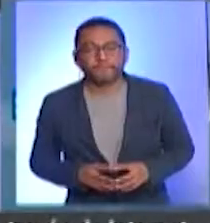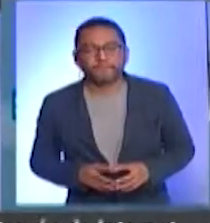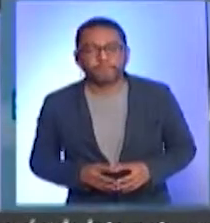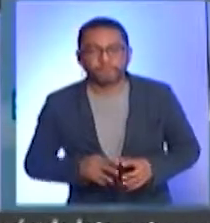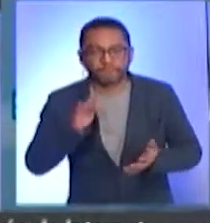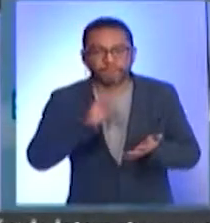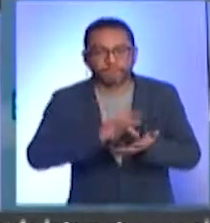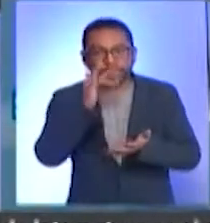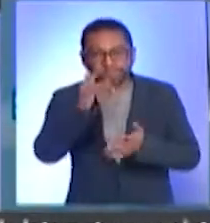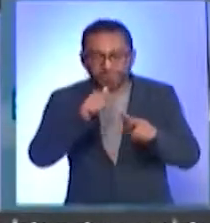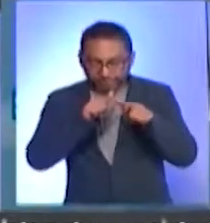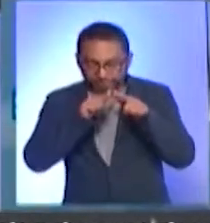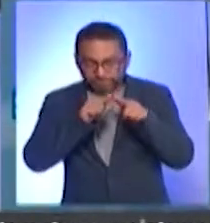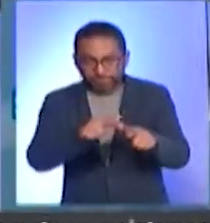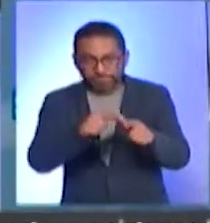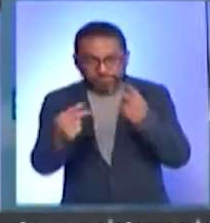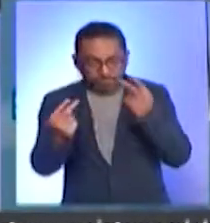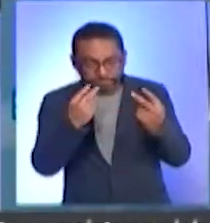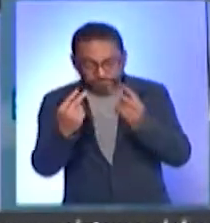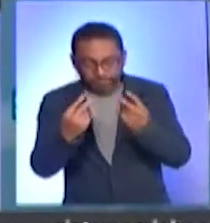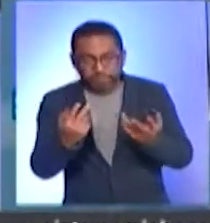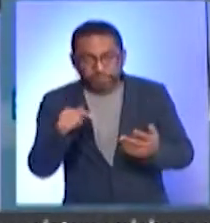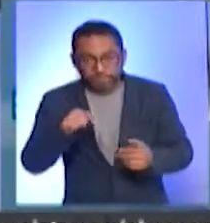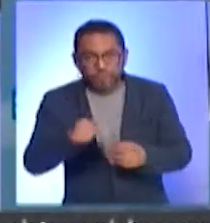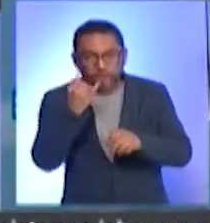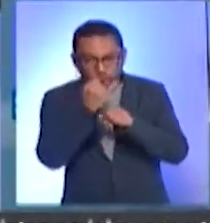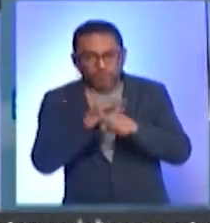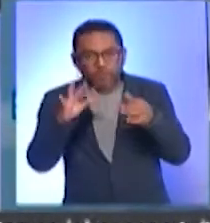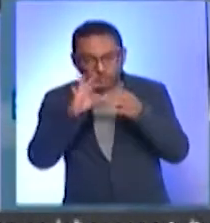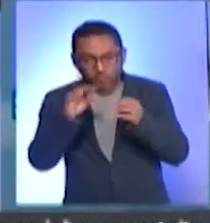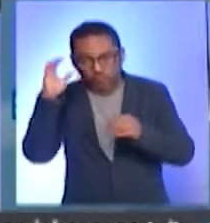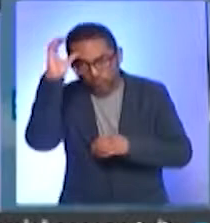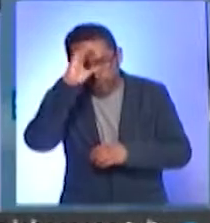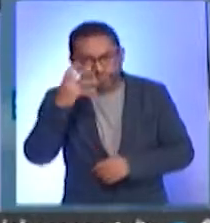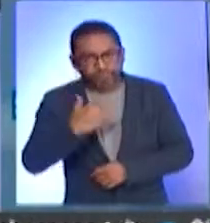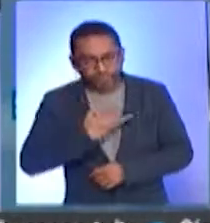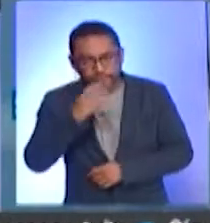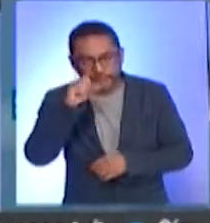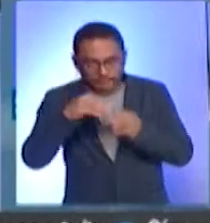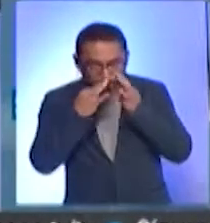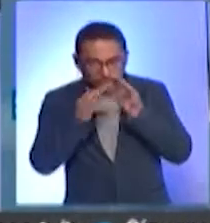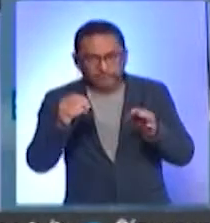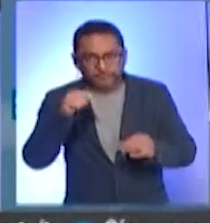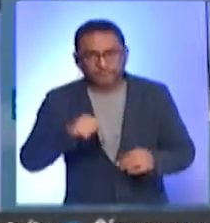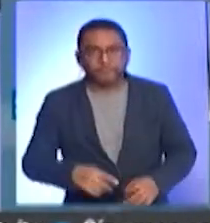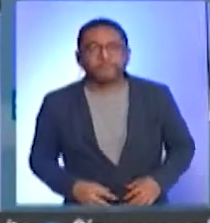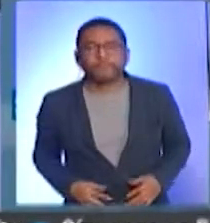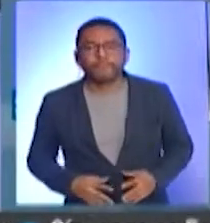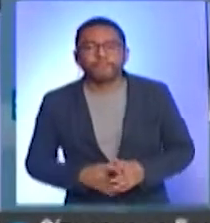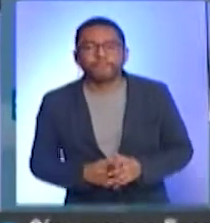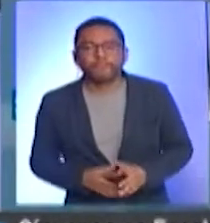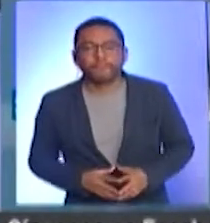gracias por continuar con nosotros tenemos información cultural a quienes m noticias